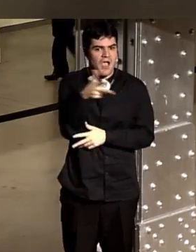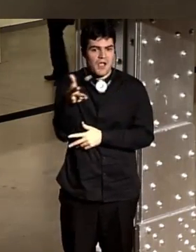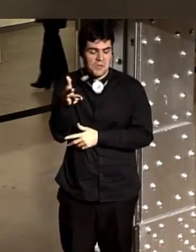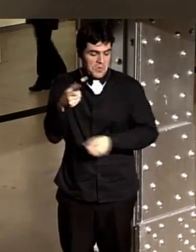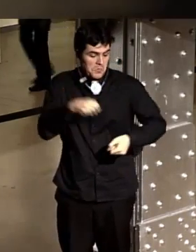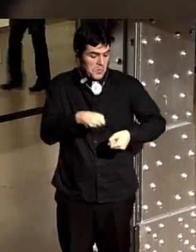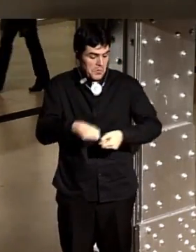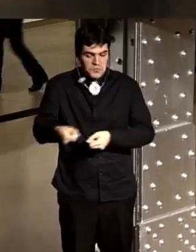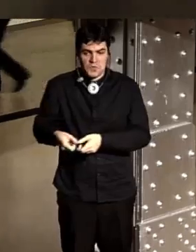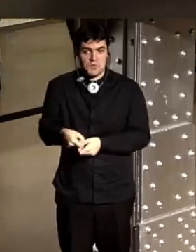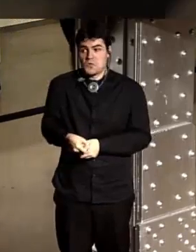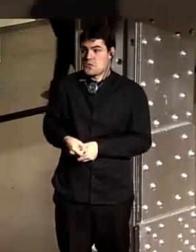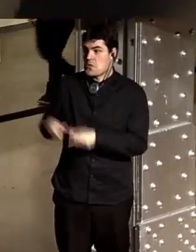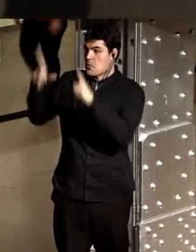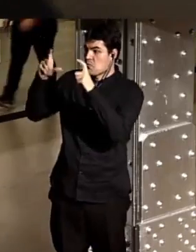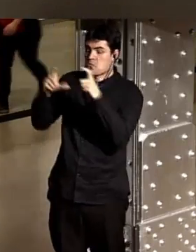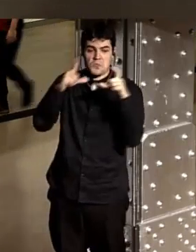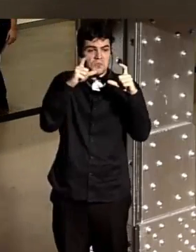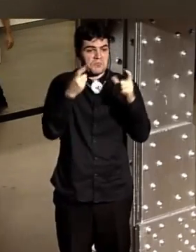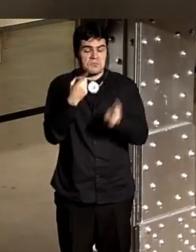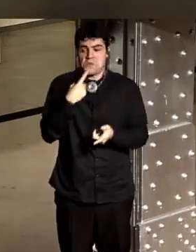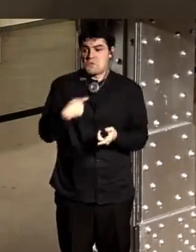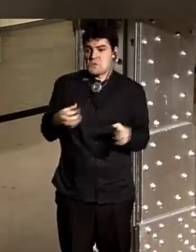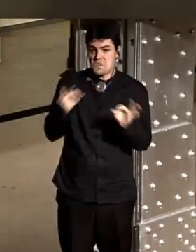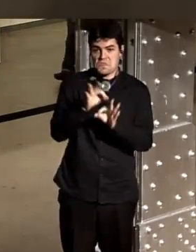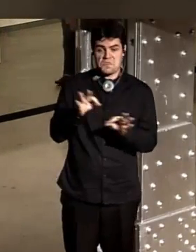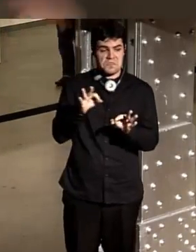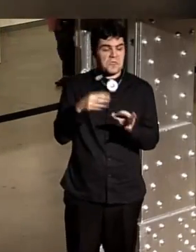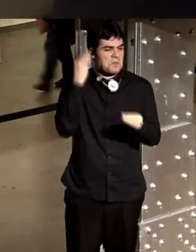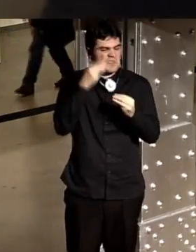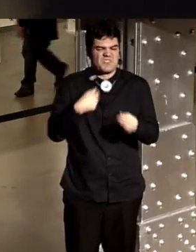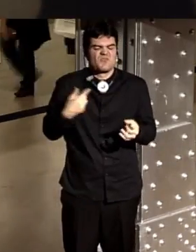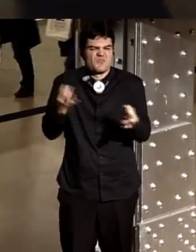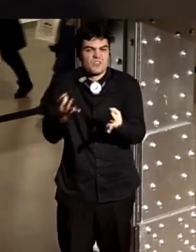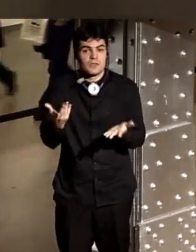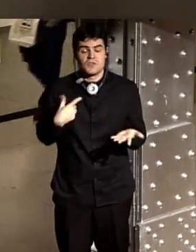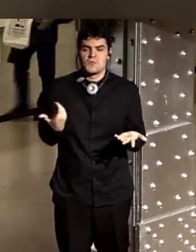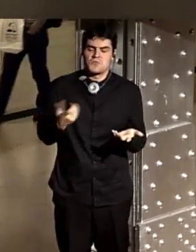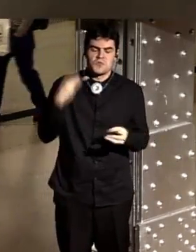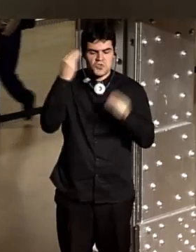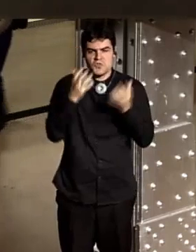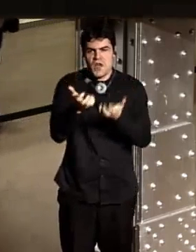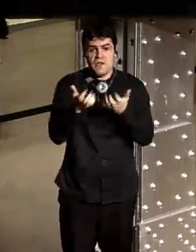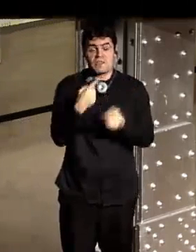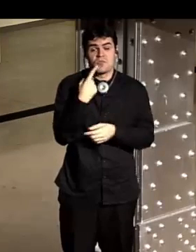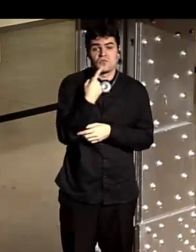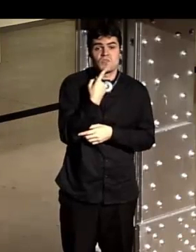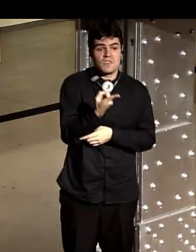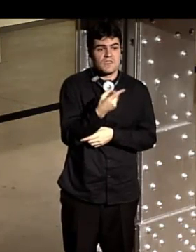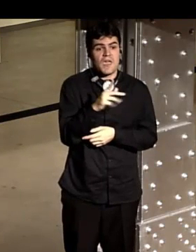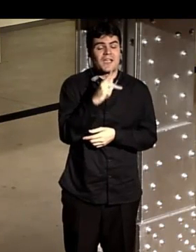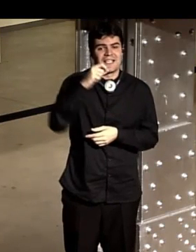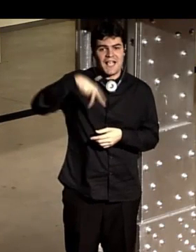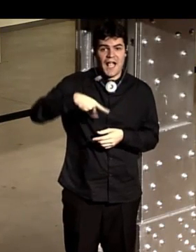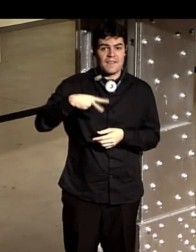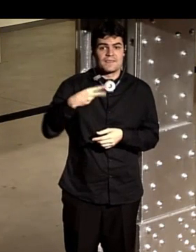iba por ahí, hacía fotografía y nadie realmente se planteaba qué hacía yo allí. Así que siempre he considerado que es una ventaja. Cuando hablabas tú de Kandahar, fue